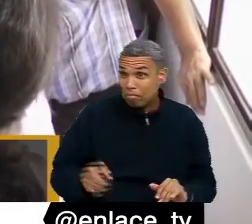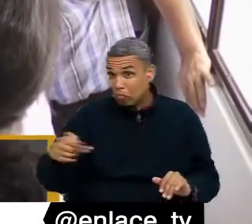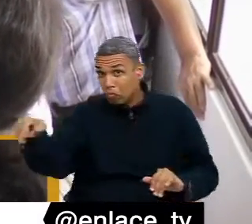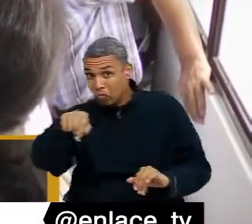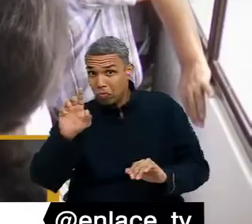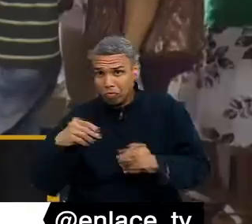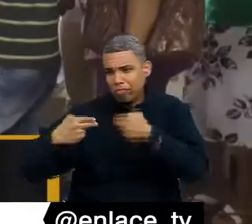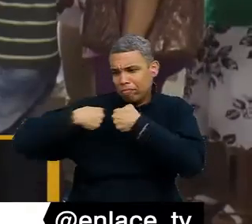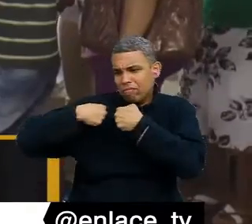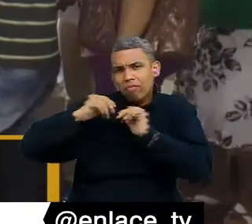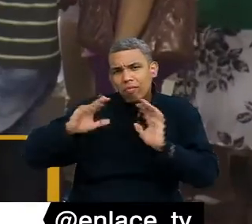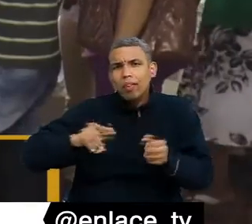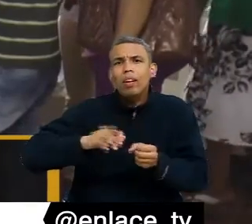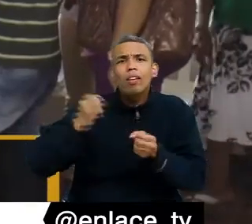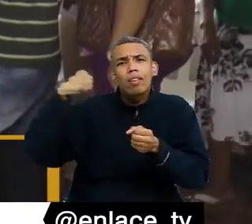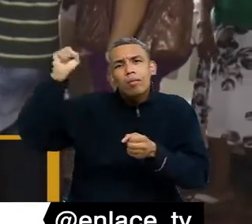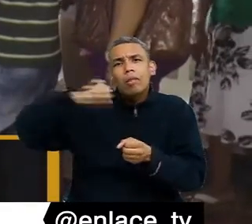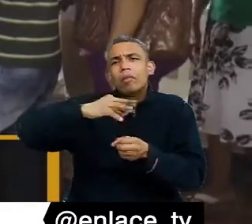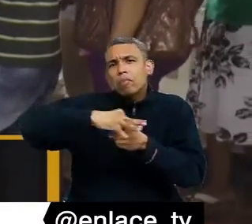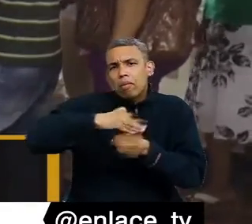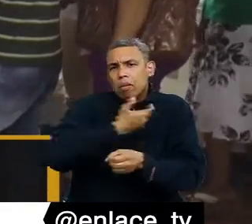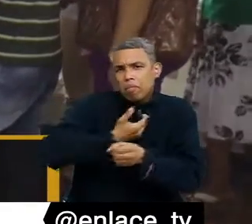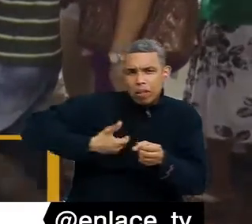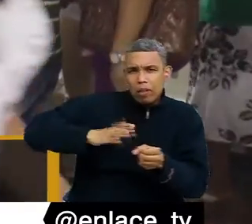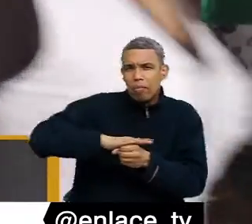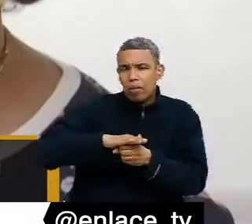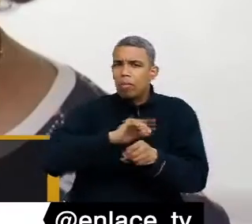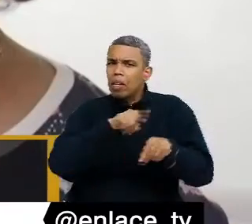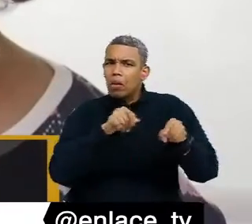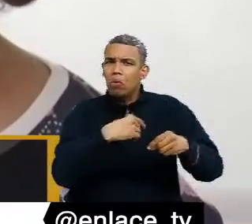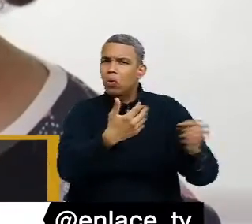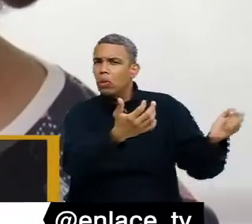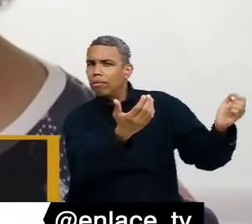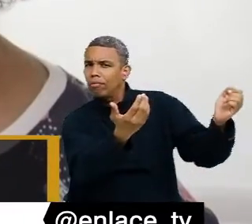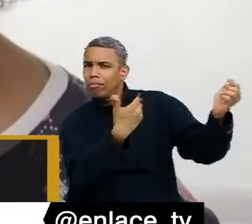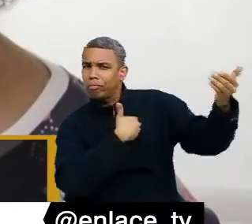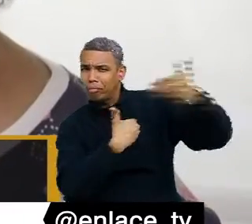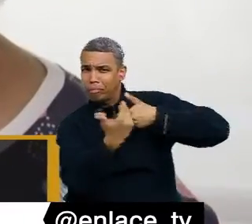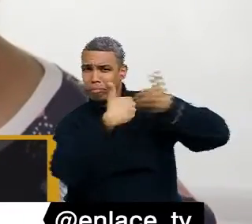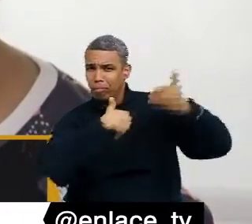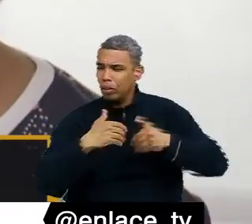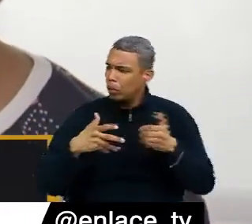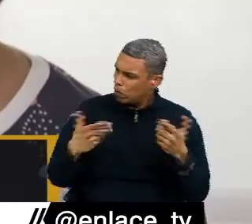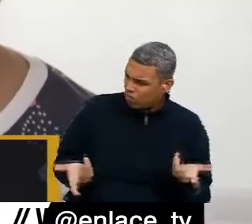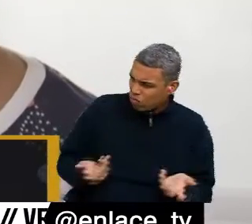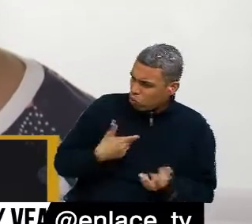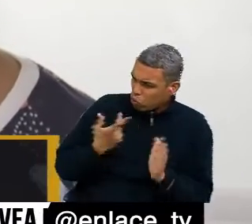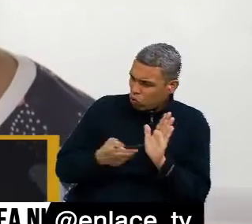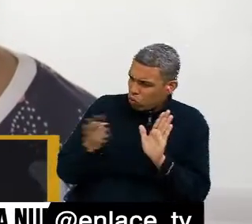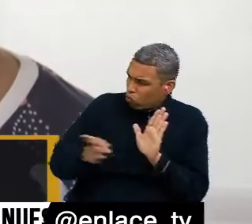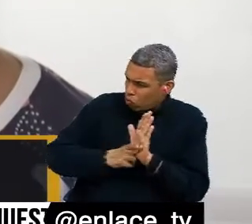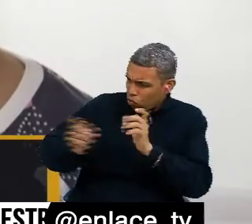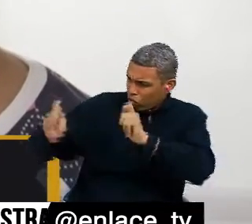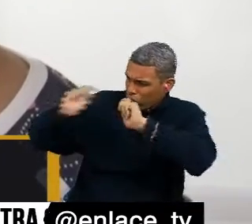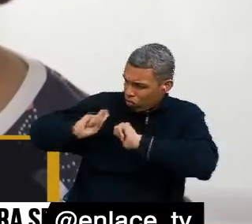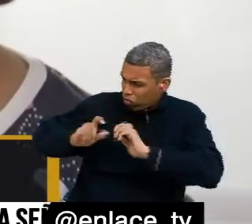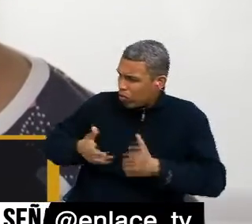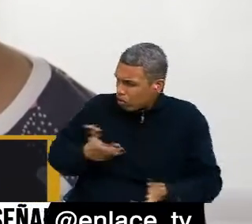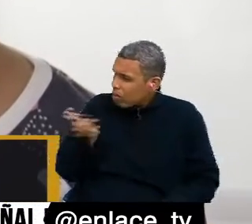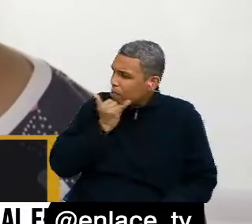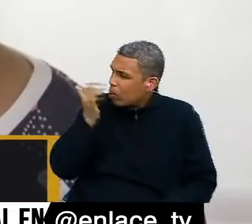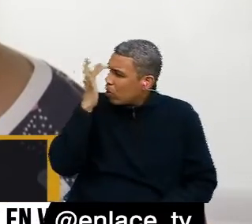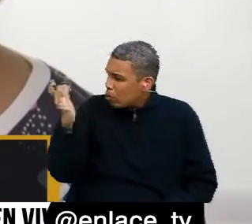a hacer peticiones para que nosotros les expliquemos por qué en algunos no les entregamos resoluciones y otros hacer